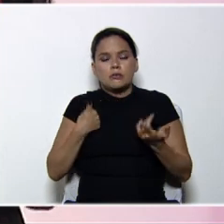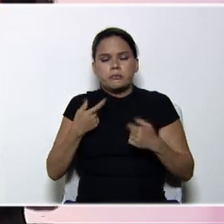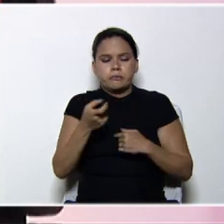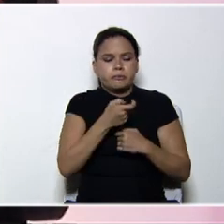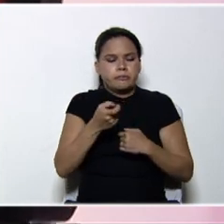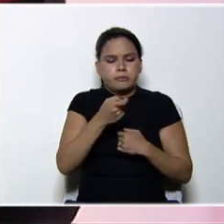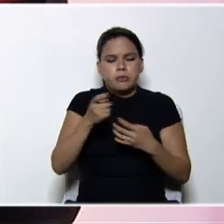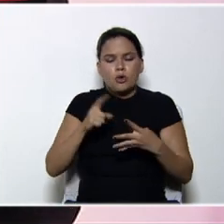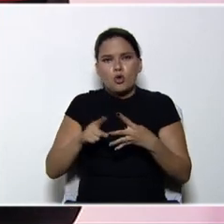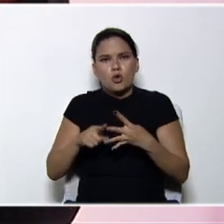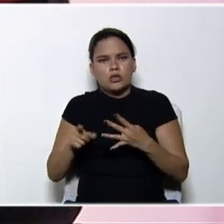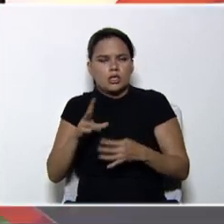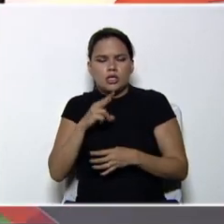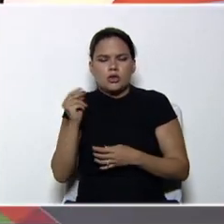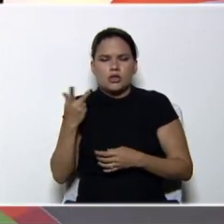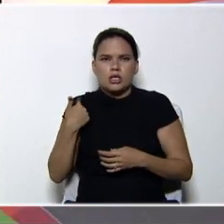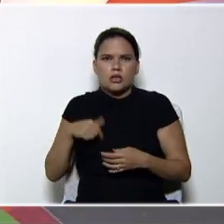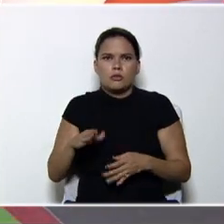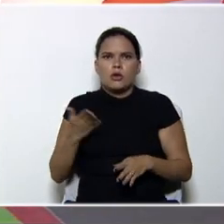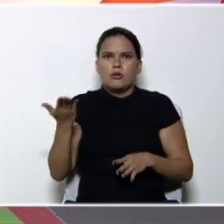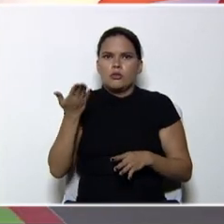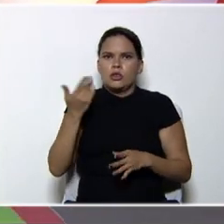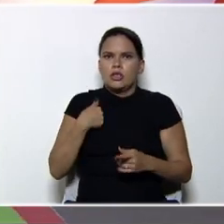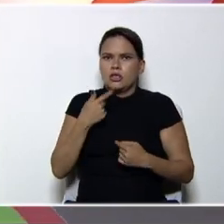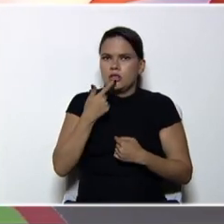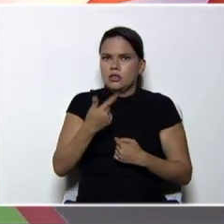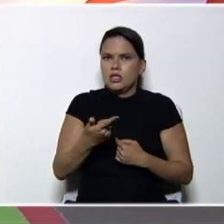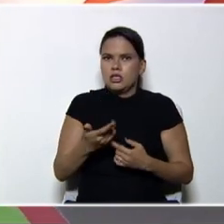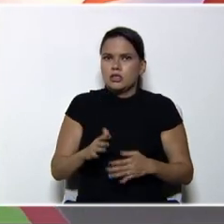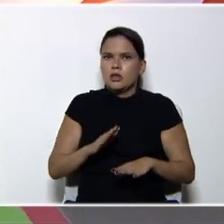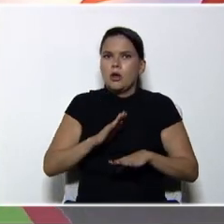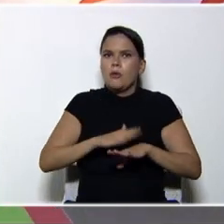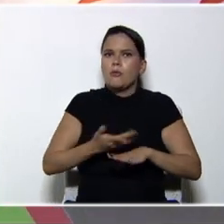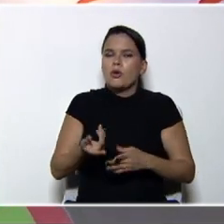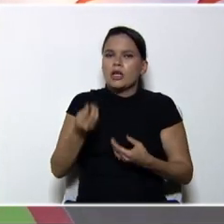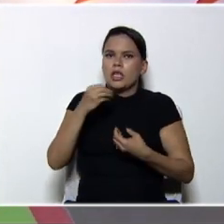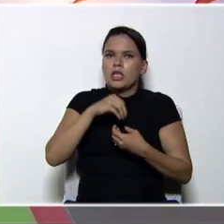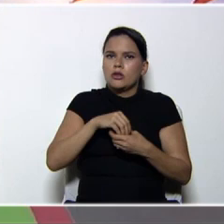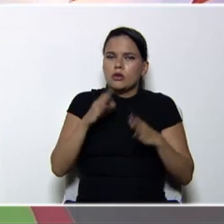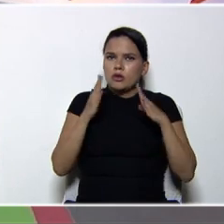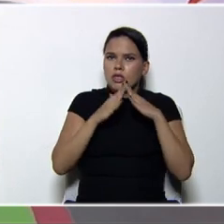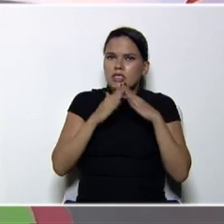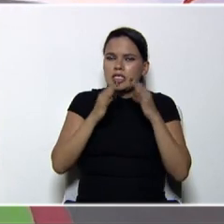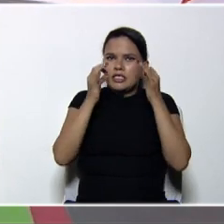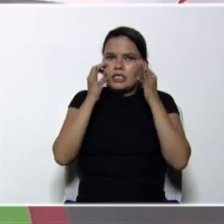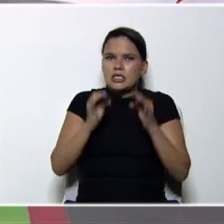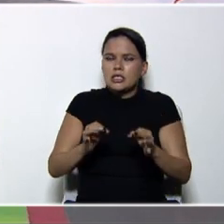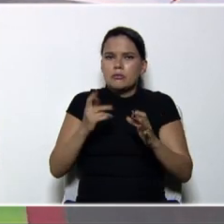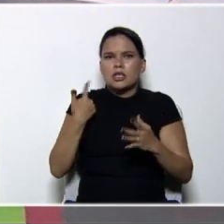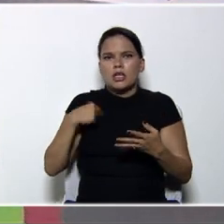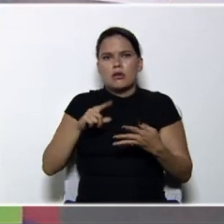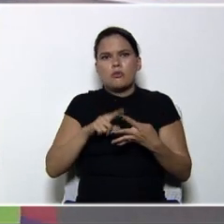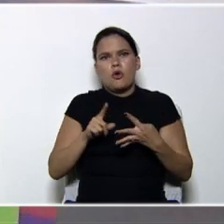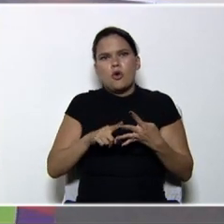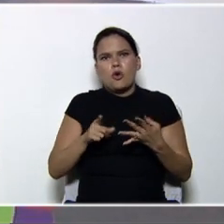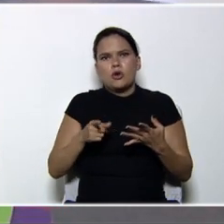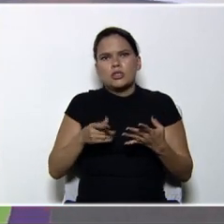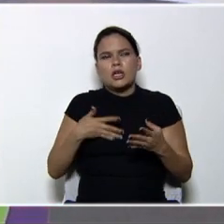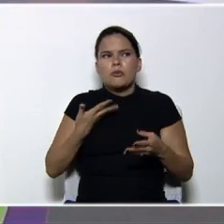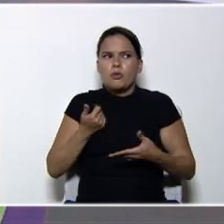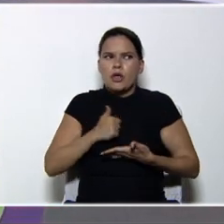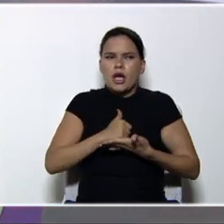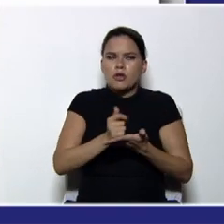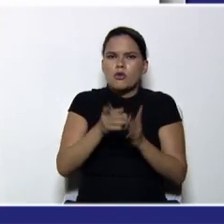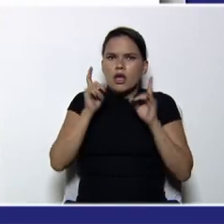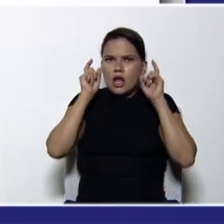en cosas que no tenemos. Es importantísimo. Claro, eso. Porque dentro de nuestro hogar siempre tenemos cosas maravillosas que pueden darle continuidad a